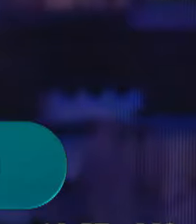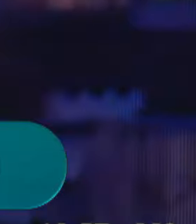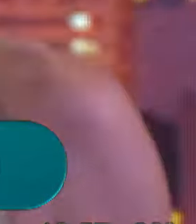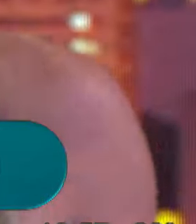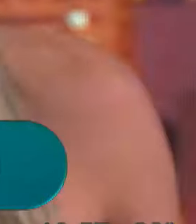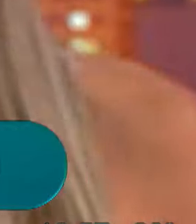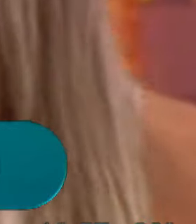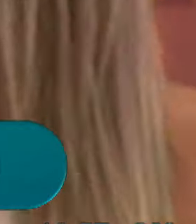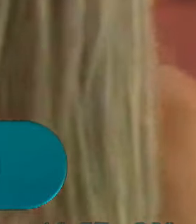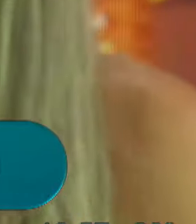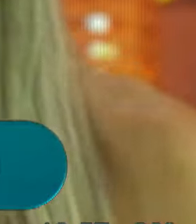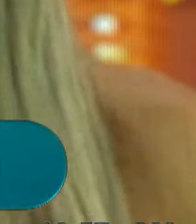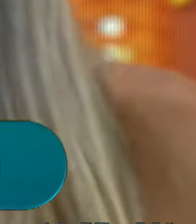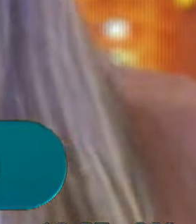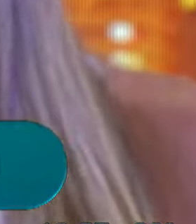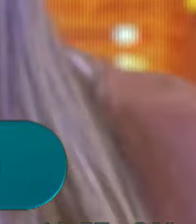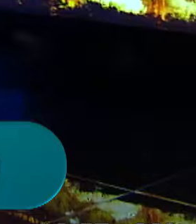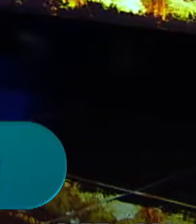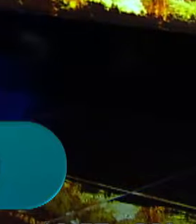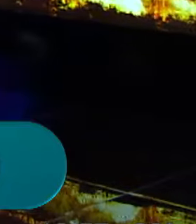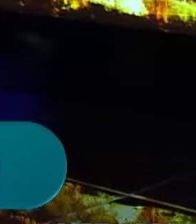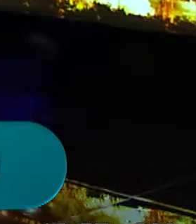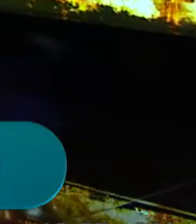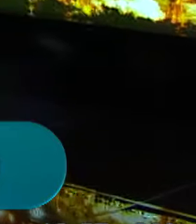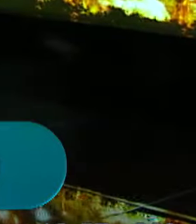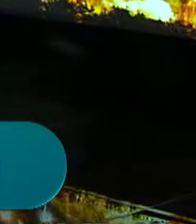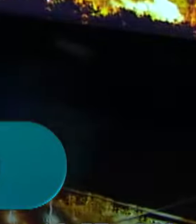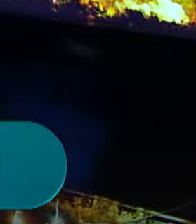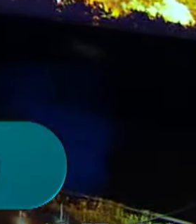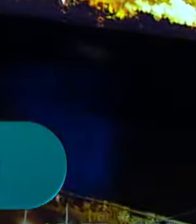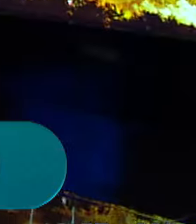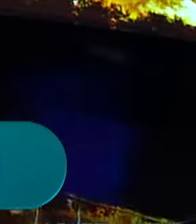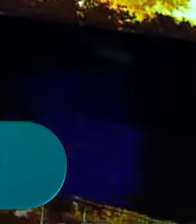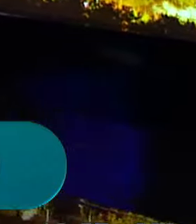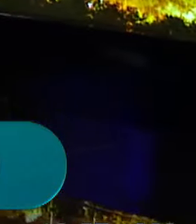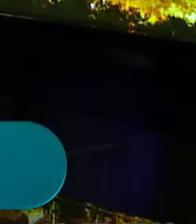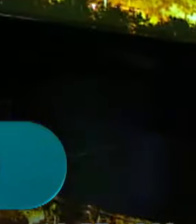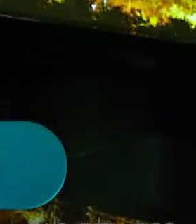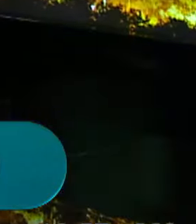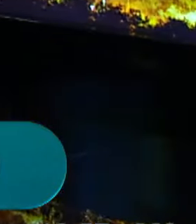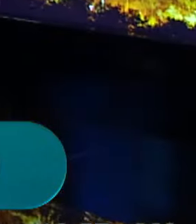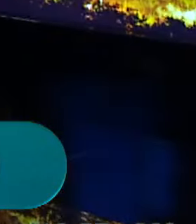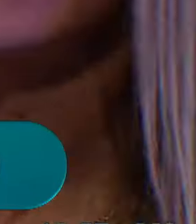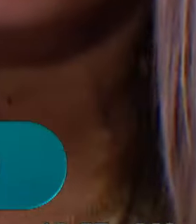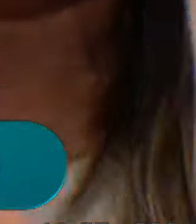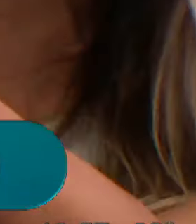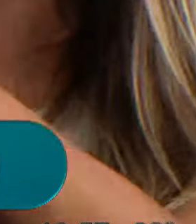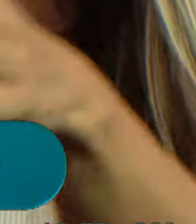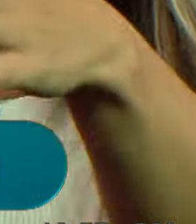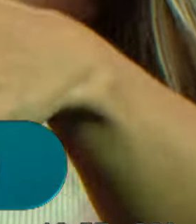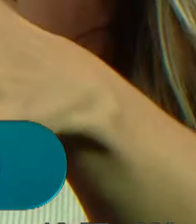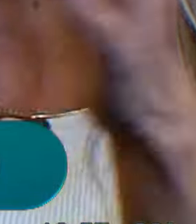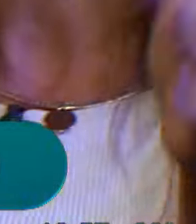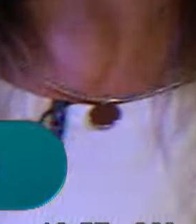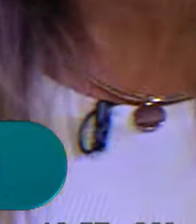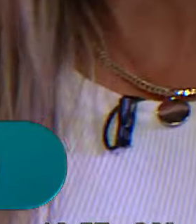ausente. Usaste mis secretos como daga, los clavaste lentamente. Que quiero odiarte pero no puedo. En